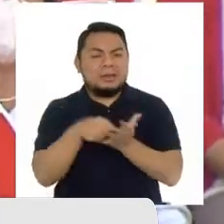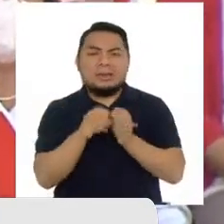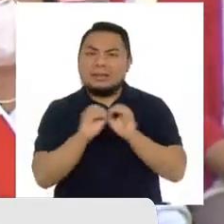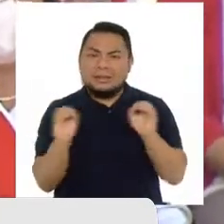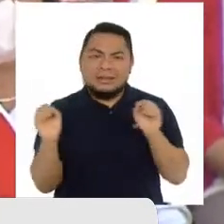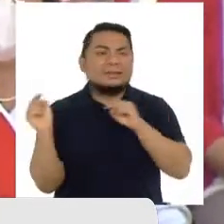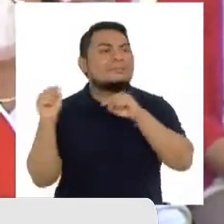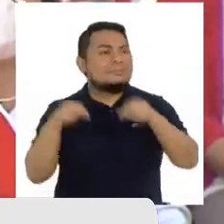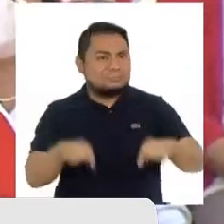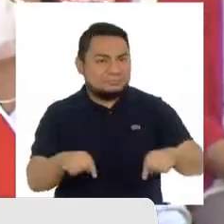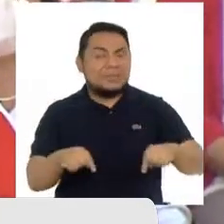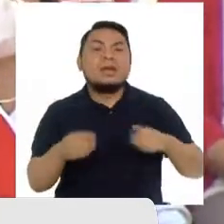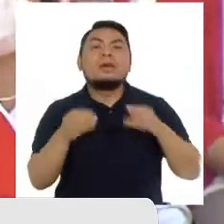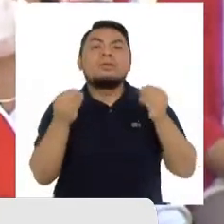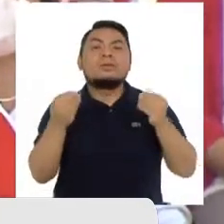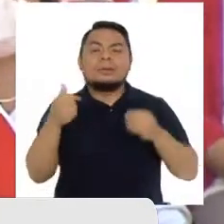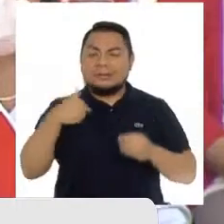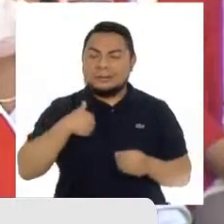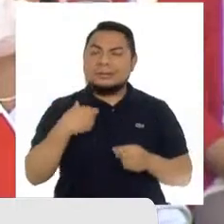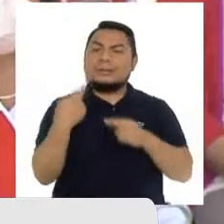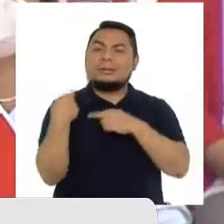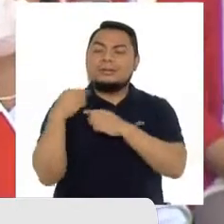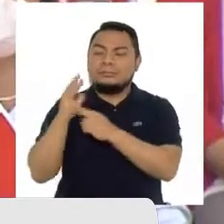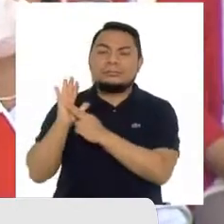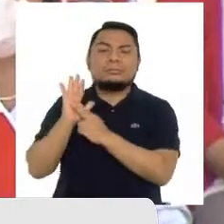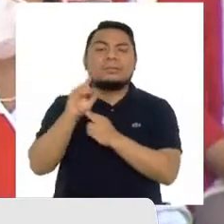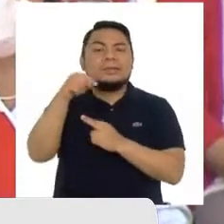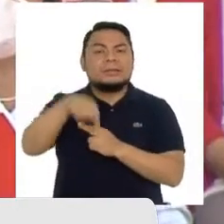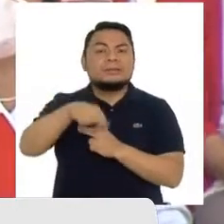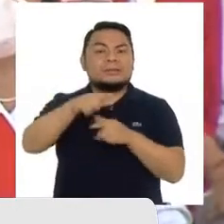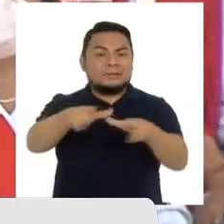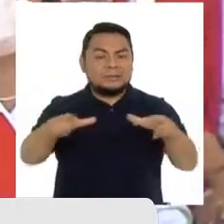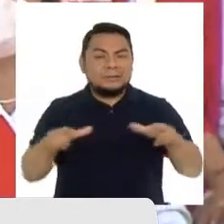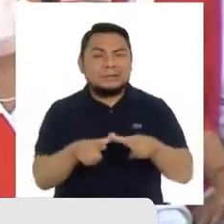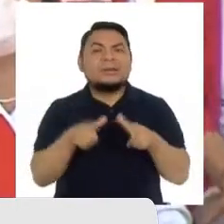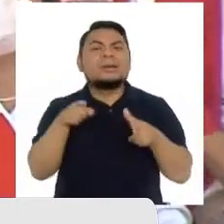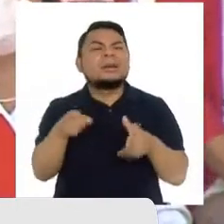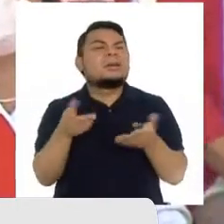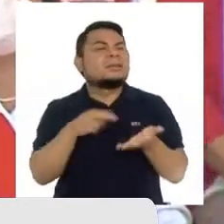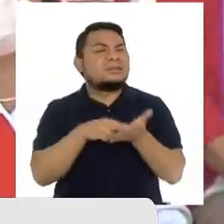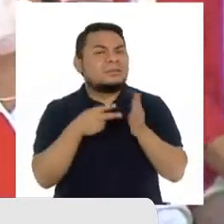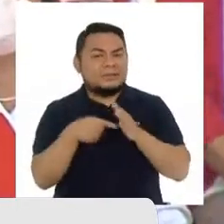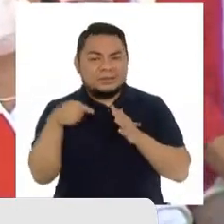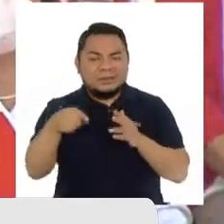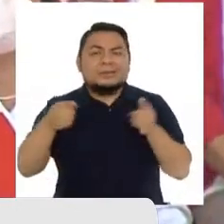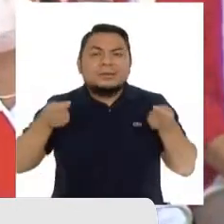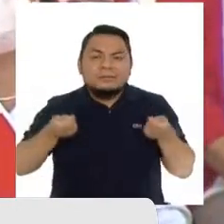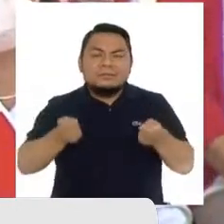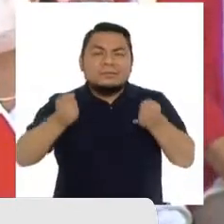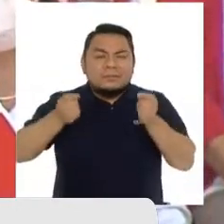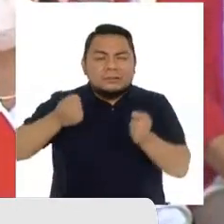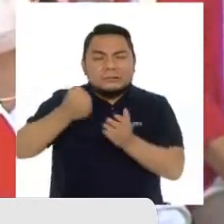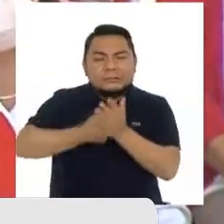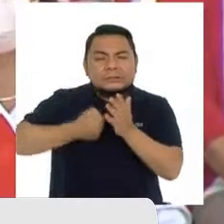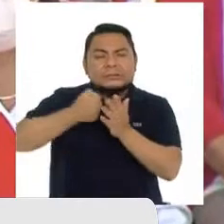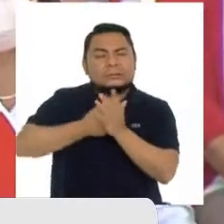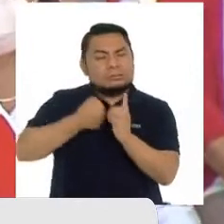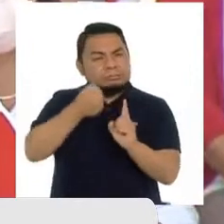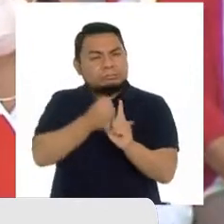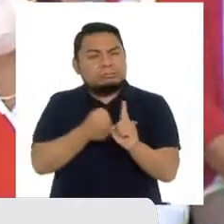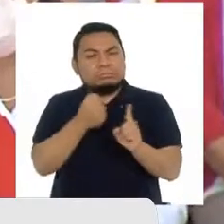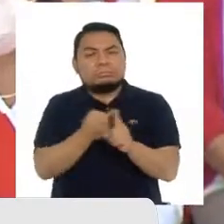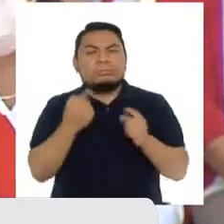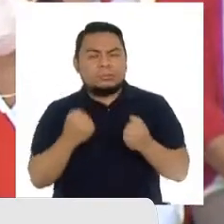porque representa esta tierra el esfuerzo la valentía y el coraje de un